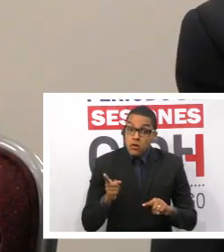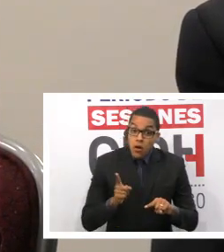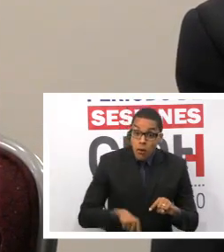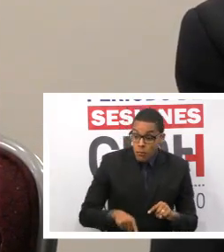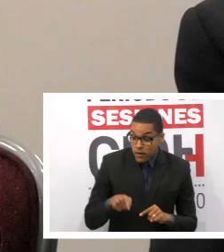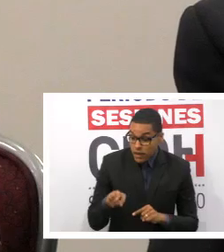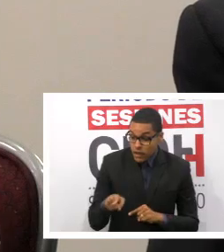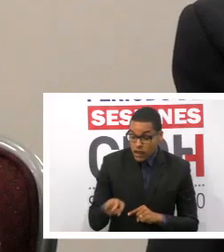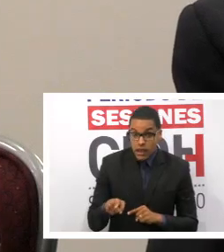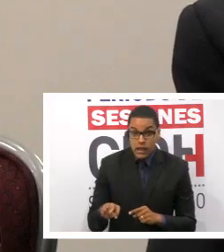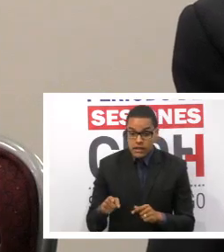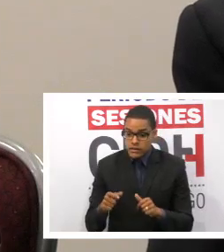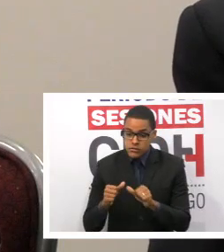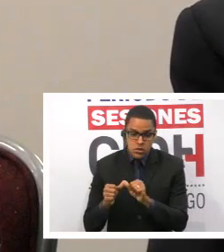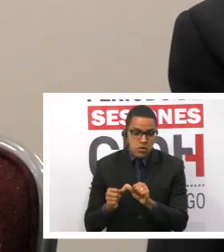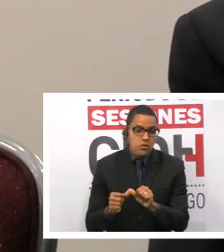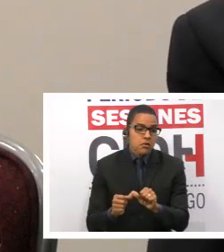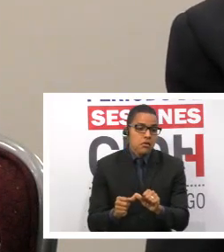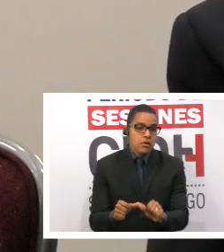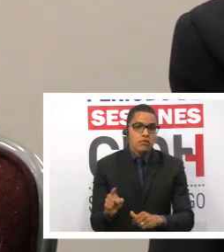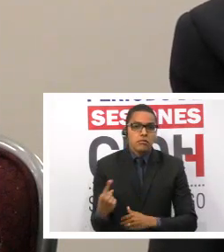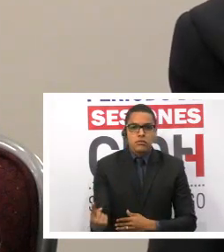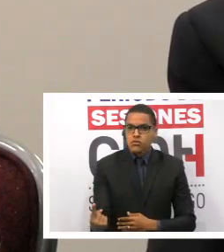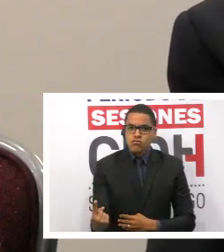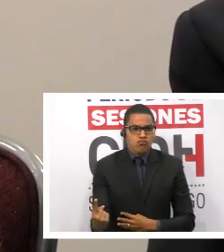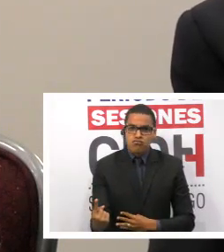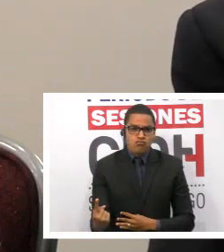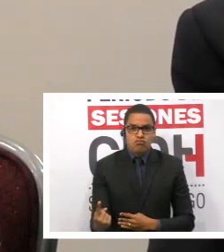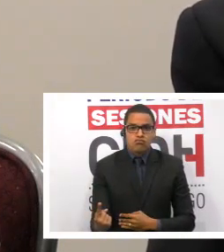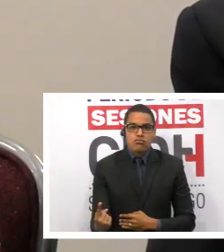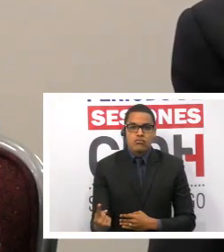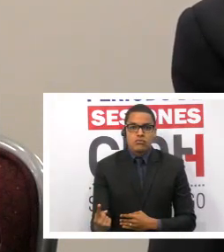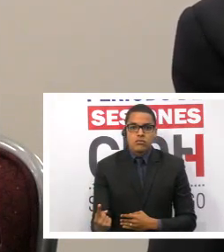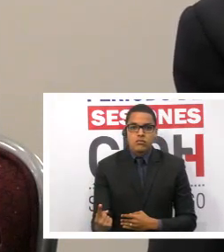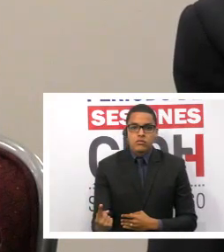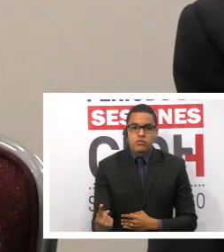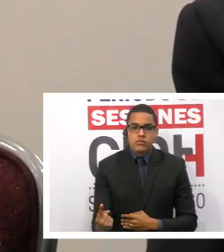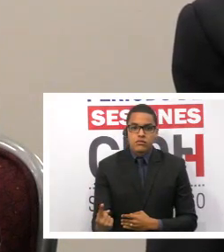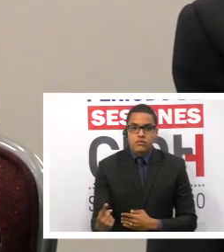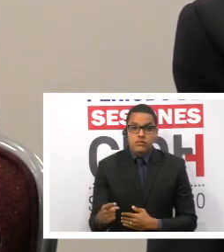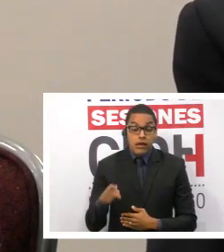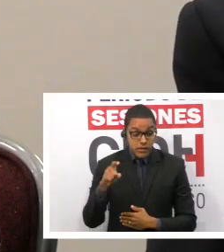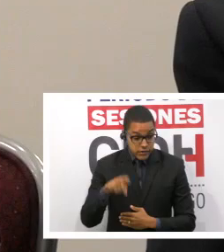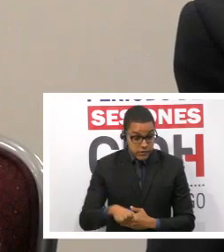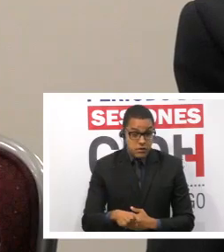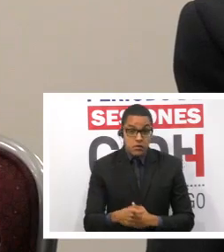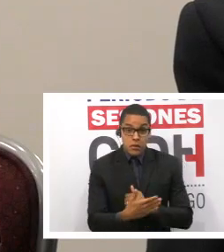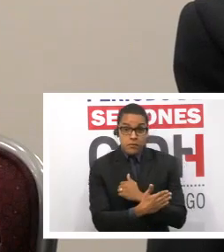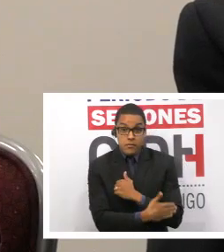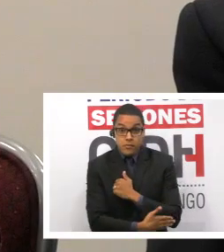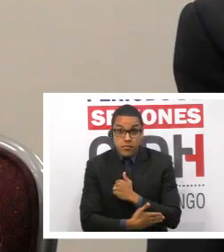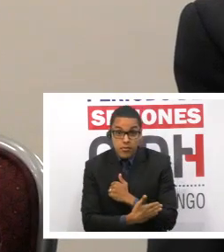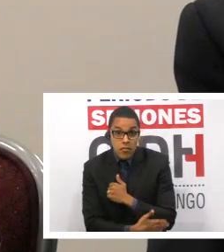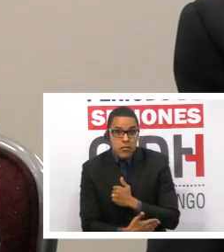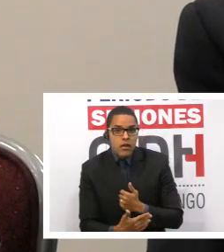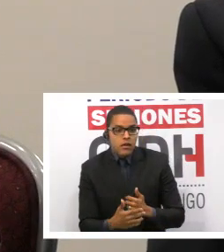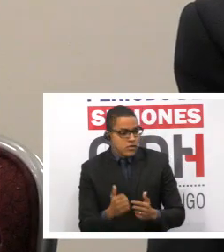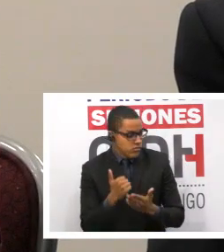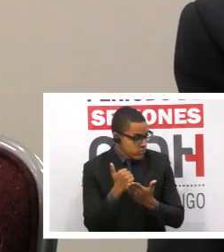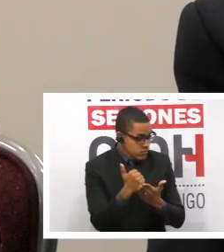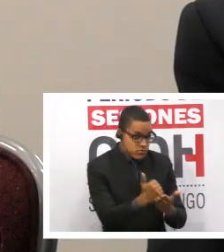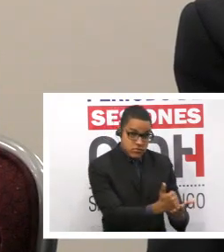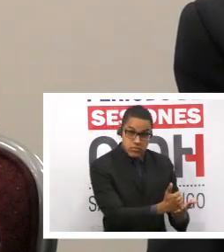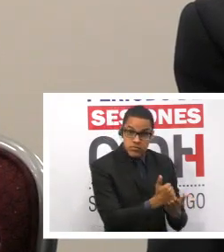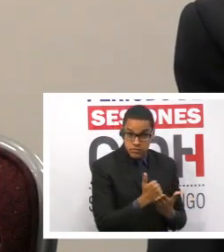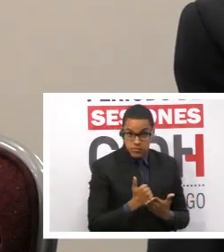caminando de manera independiente como si no tuviera que rendir cuentas a la ciudadanía sobre los derechos humanos que